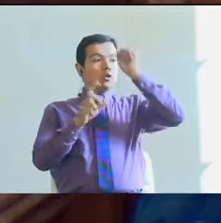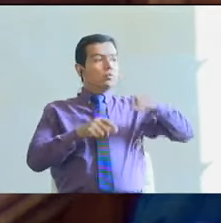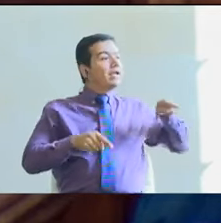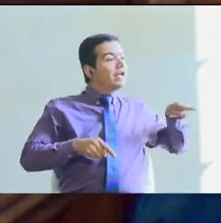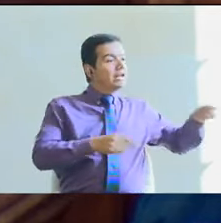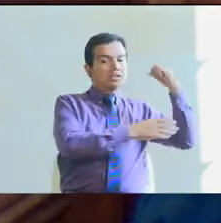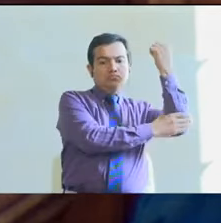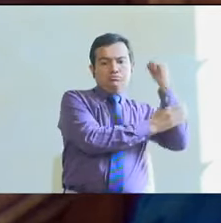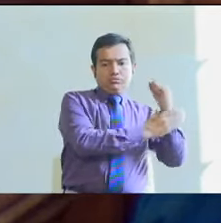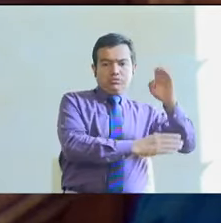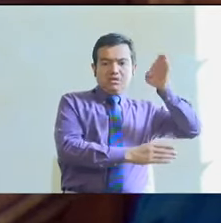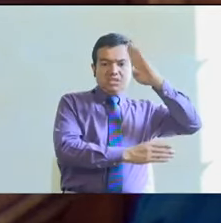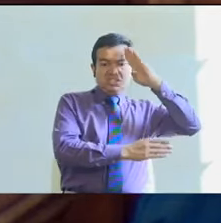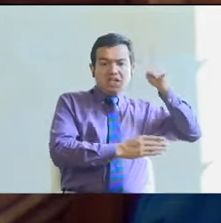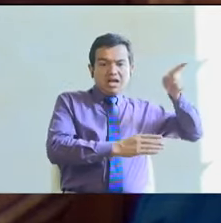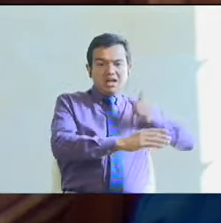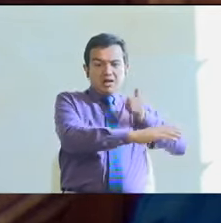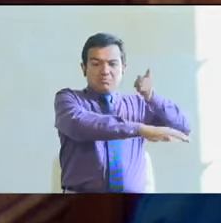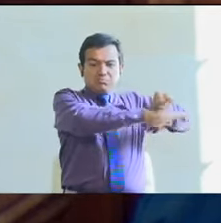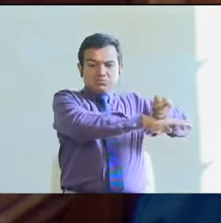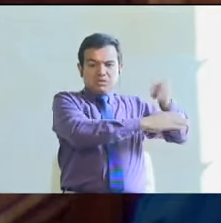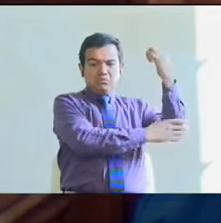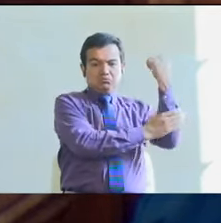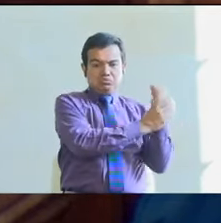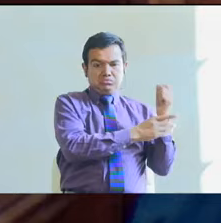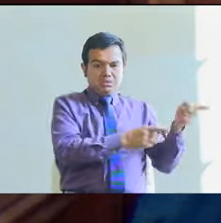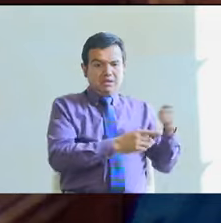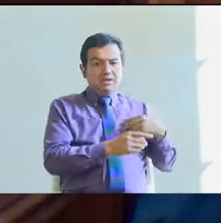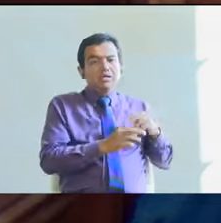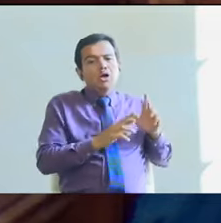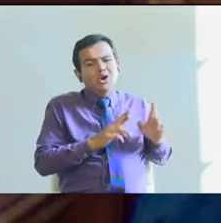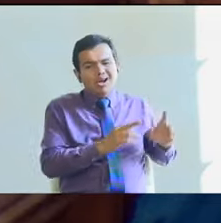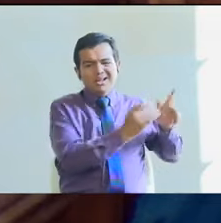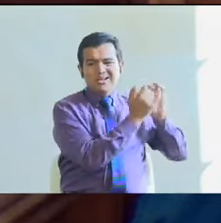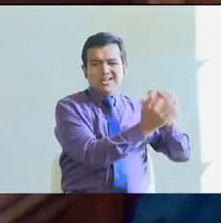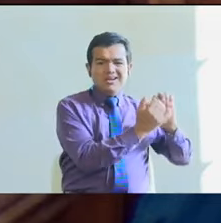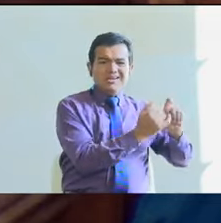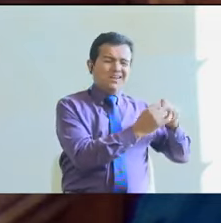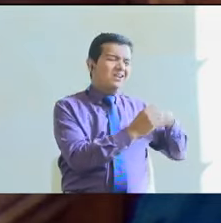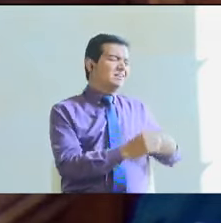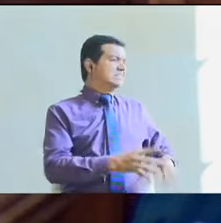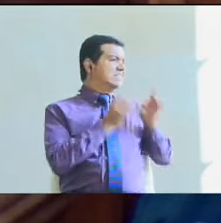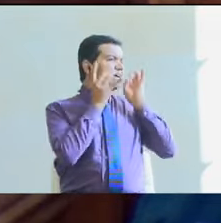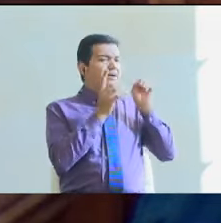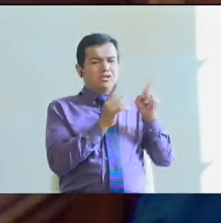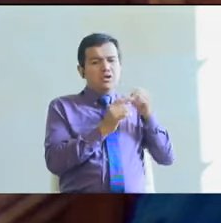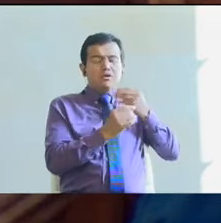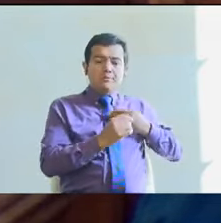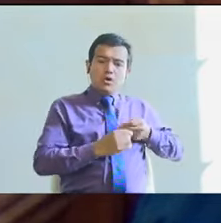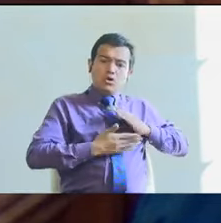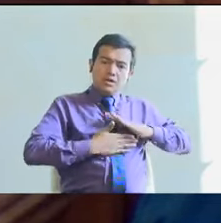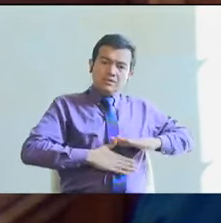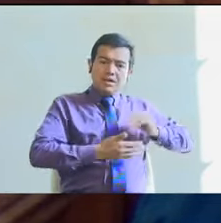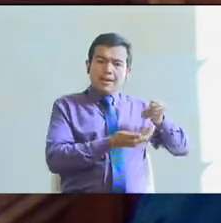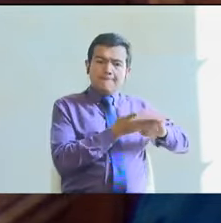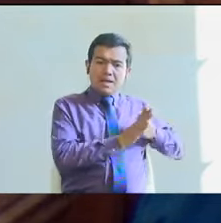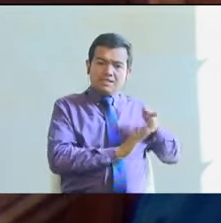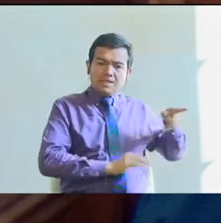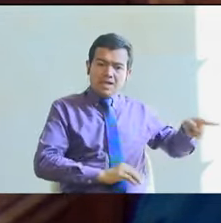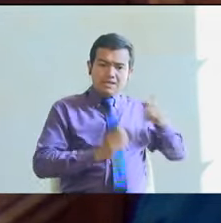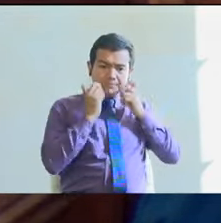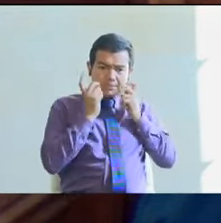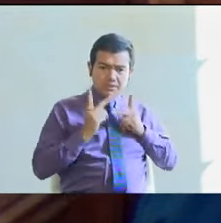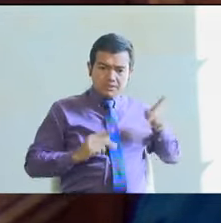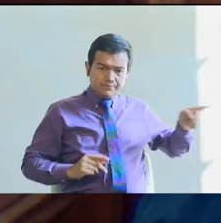régimen y tener una salida pacífica no violenta y lo menos traumática posible Debemos entender que la dictadura en Venezuela no